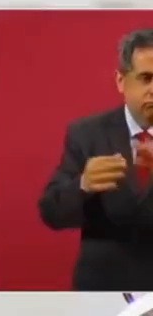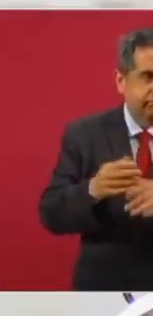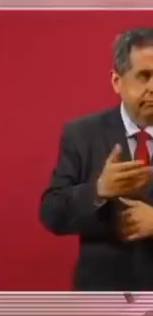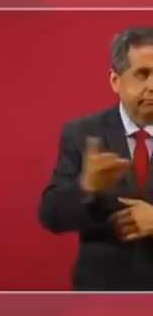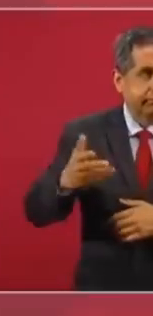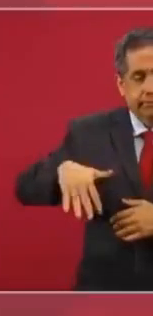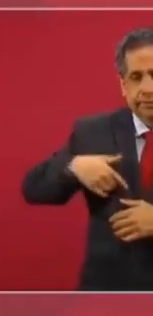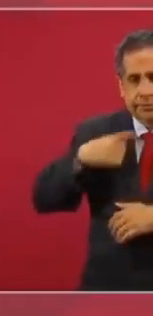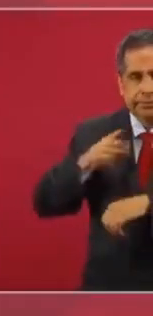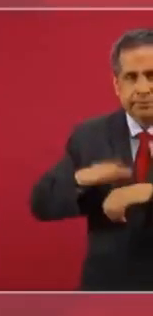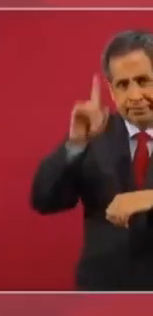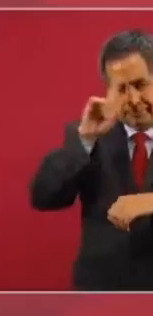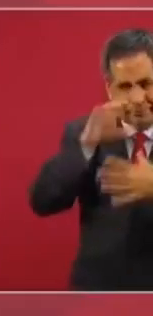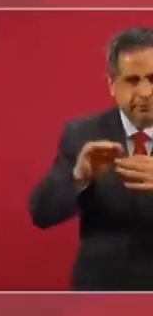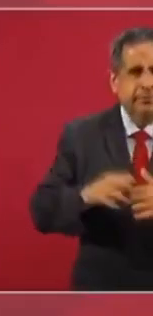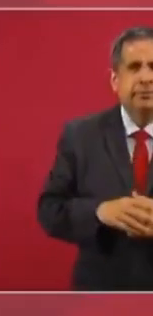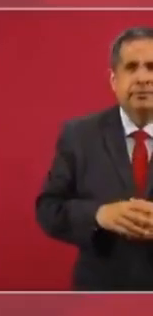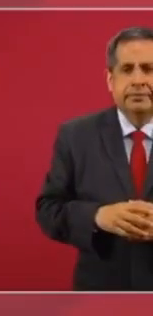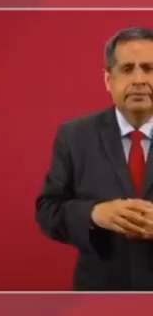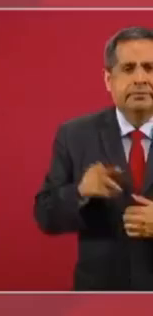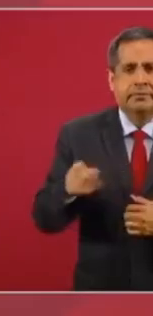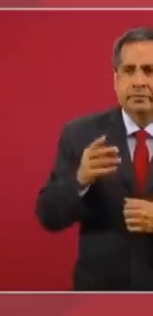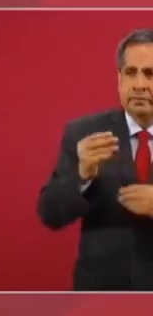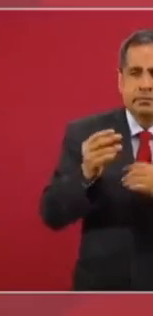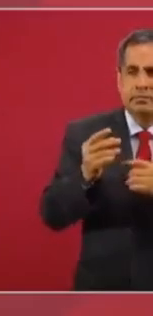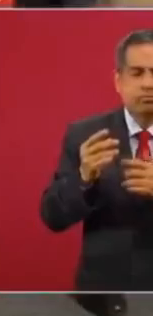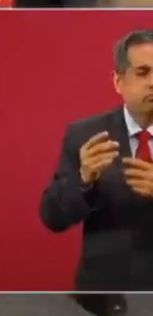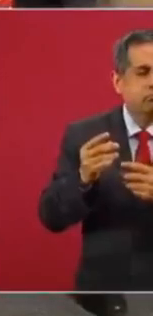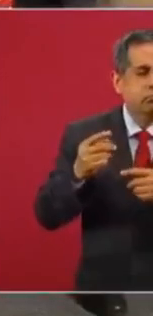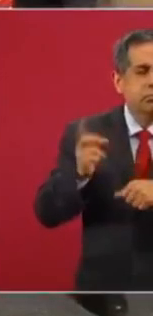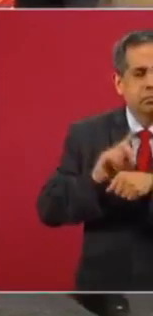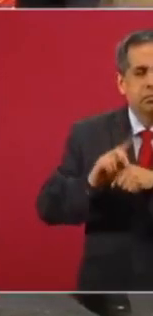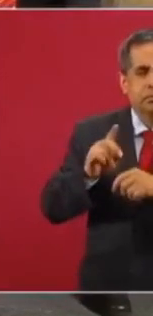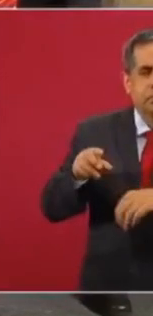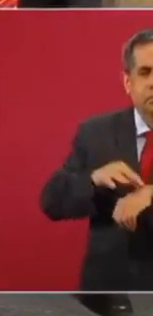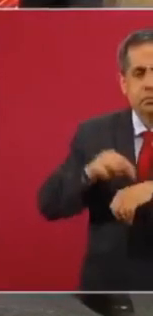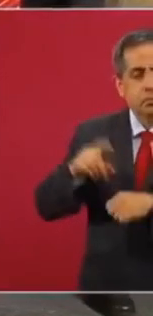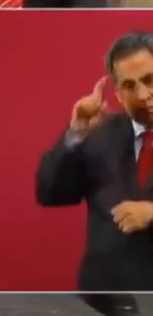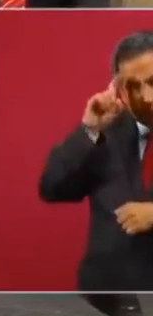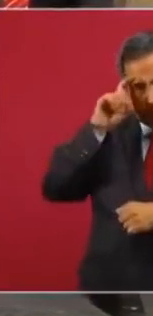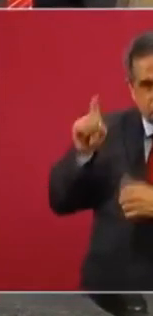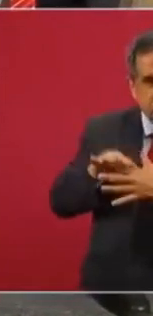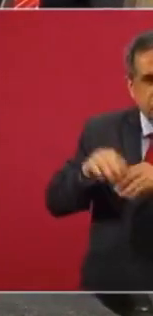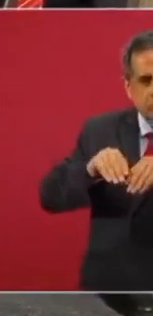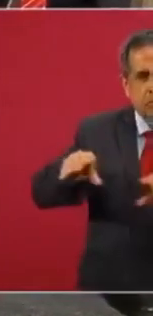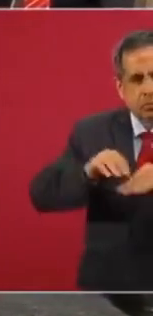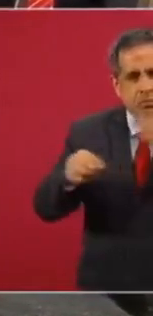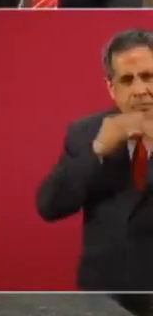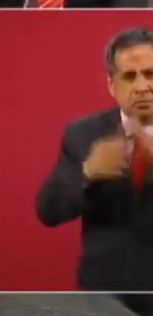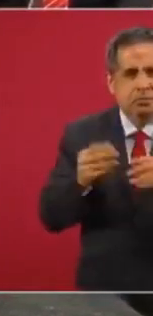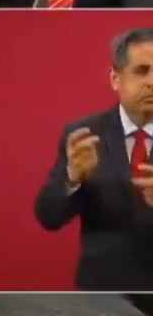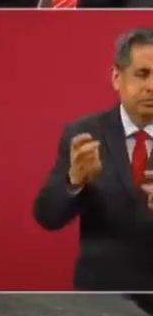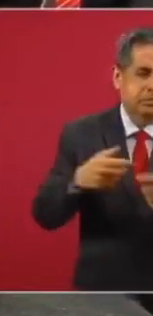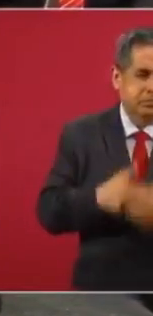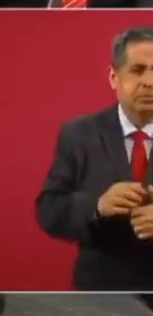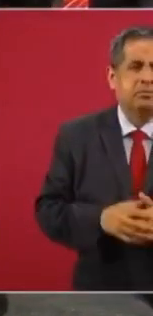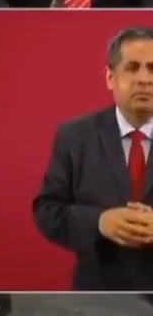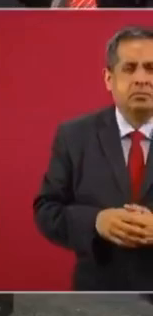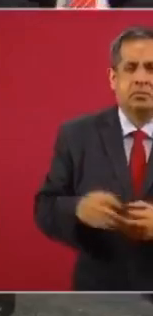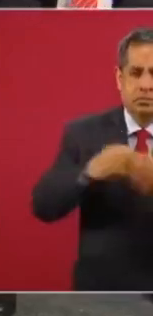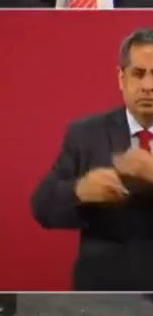todo lo que ha dicho durante muchos días aquí el doctor Hugo López-Gatell. Ya